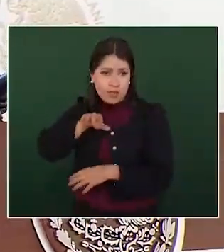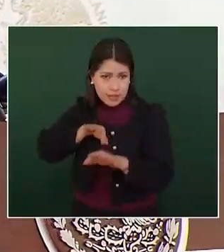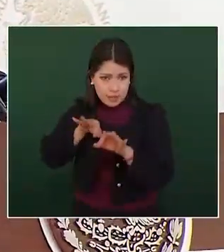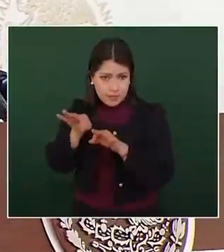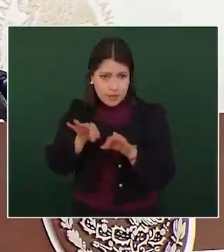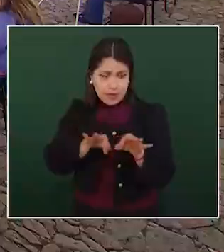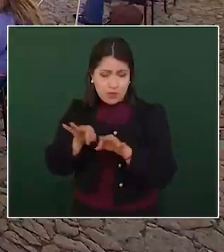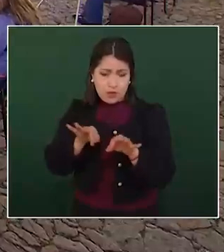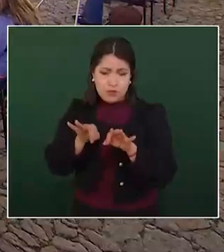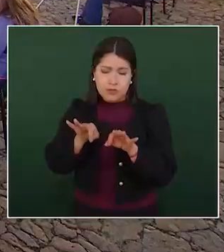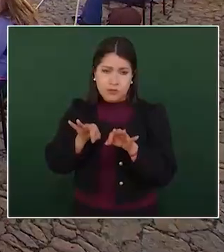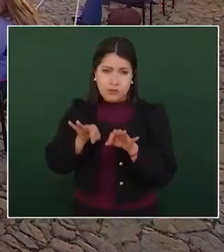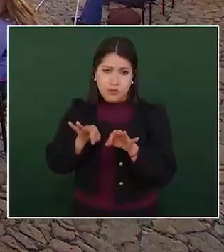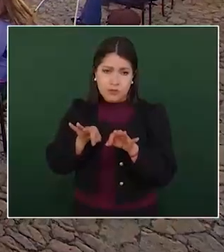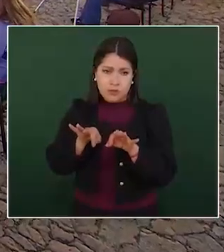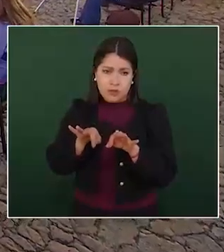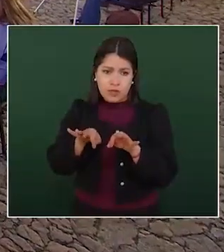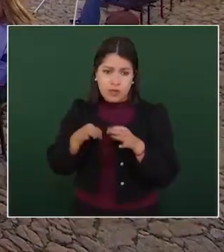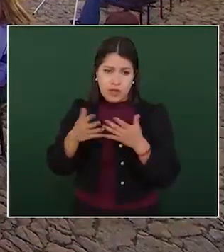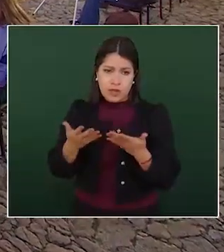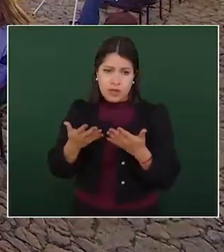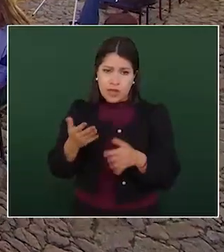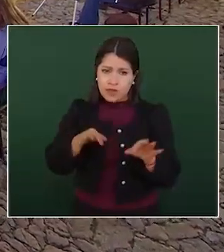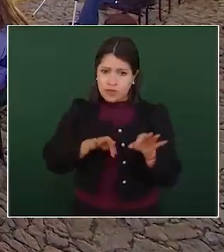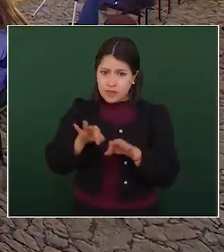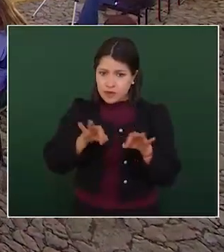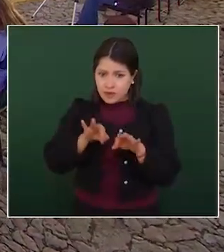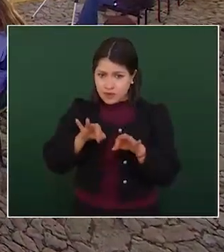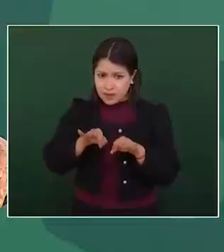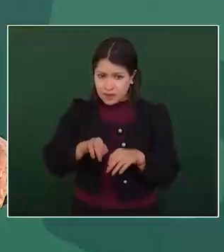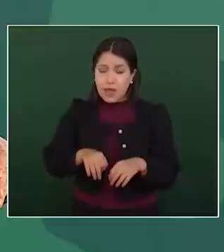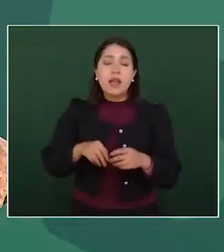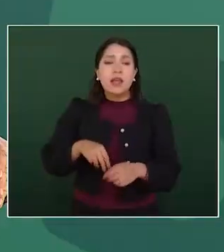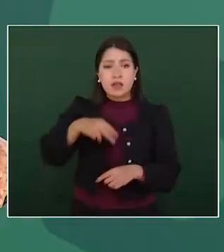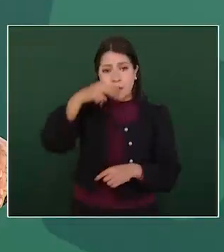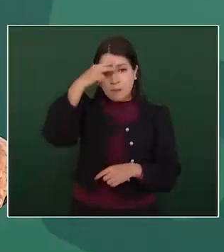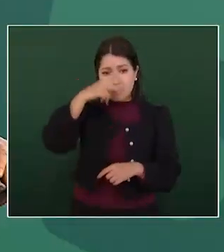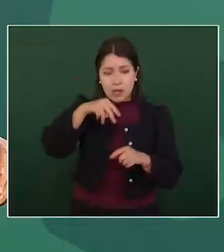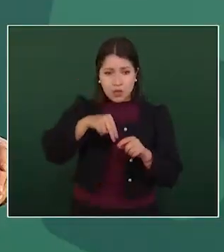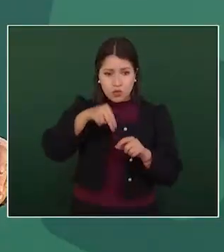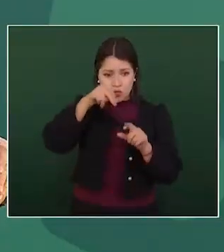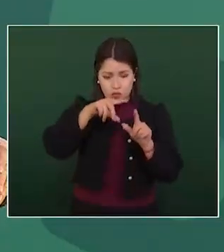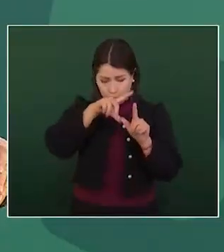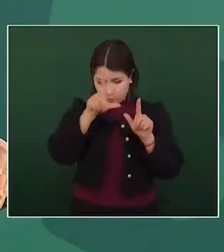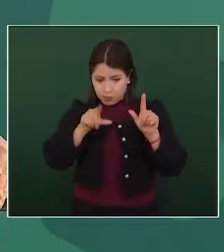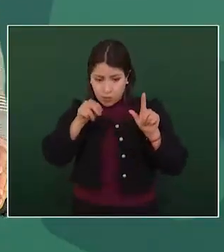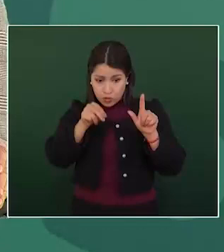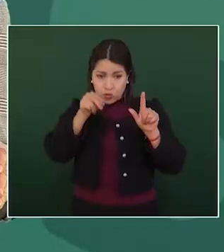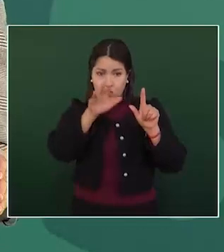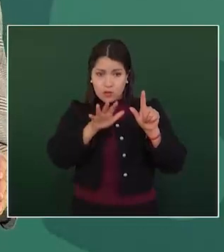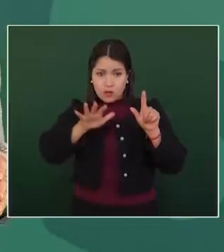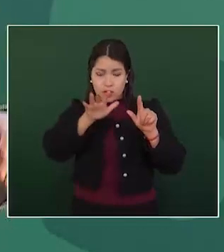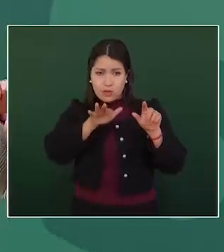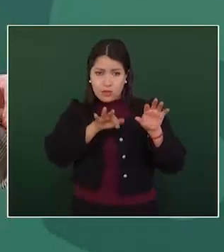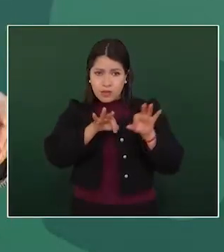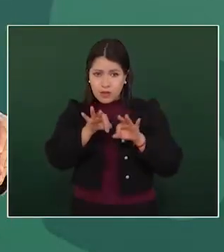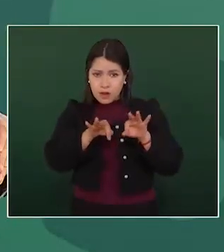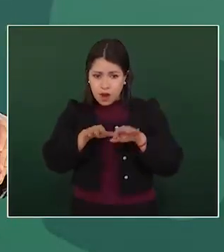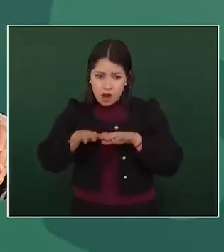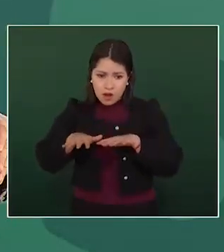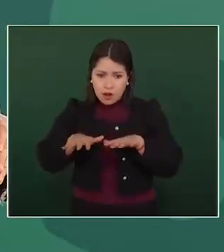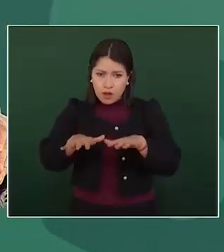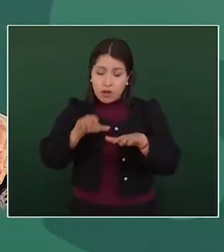trabajadoras de las maquiladoras del norte del país. Y me llega a mi memoria el